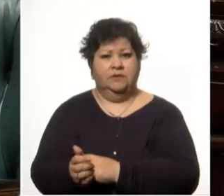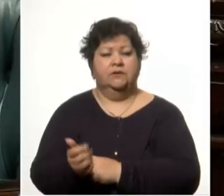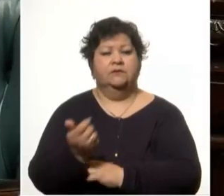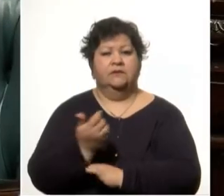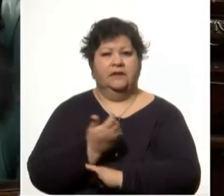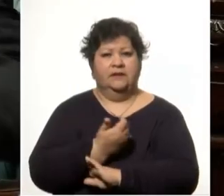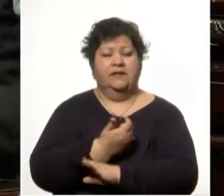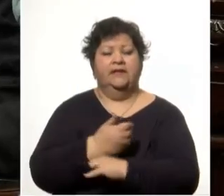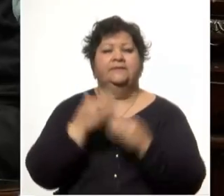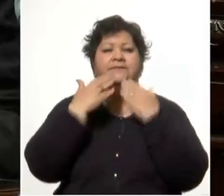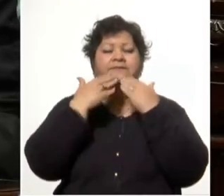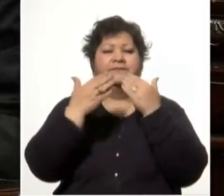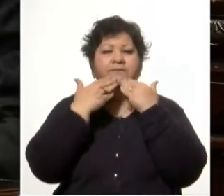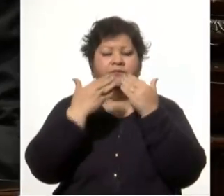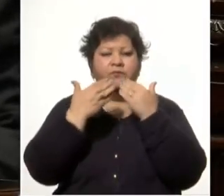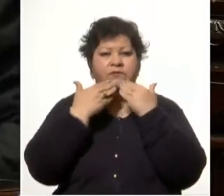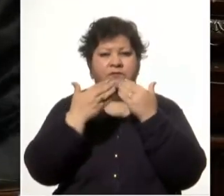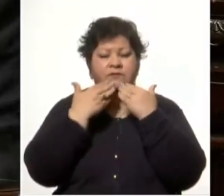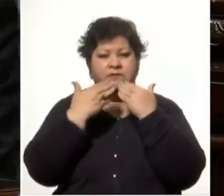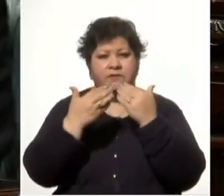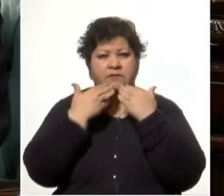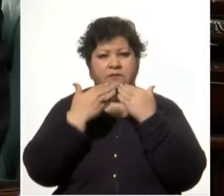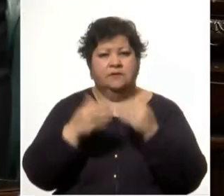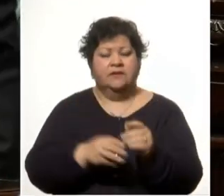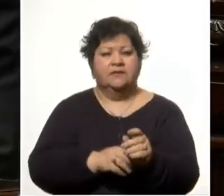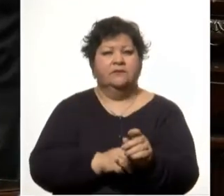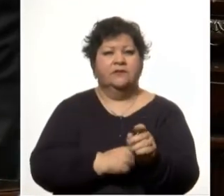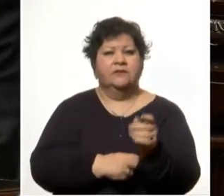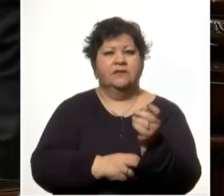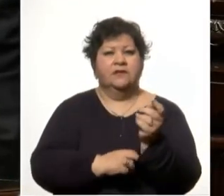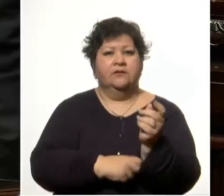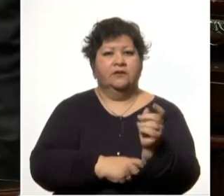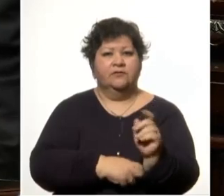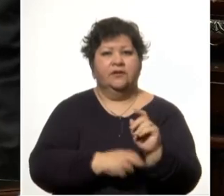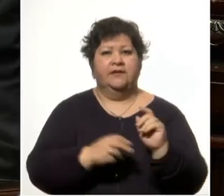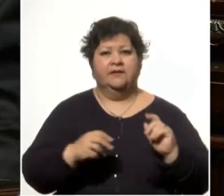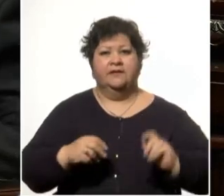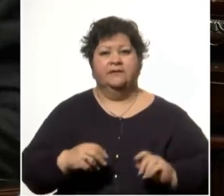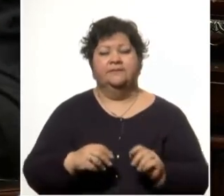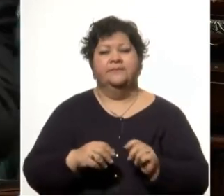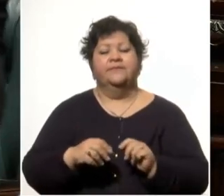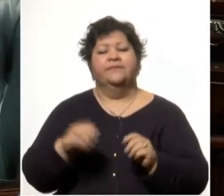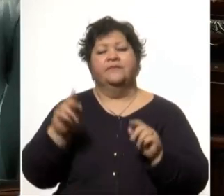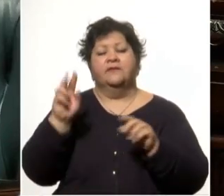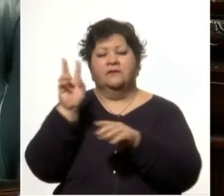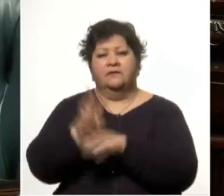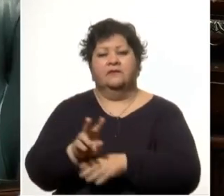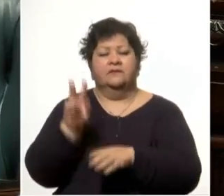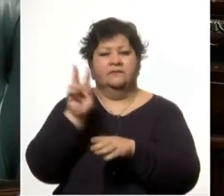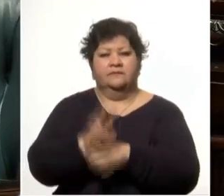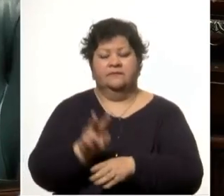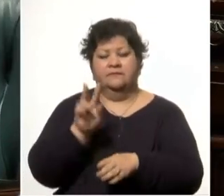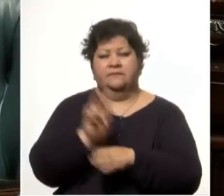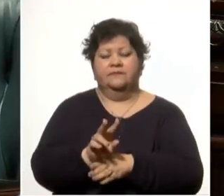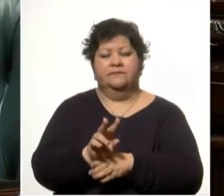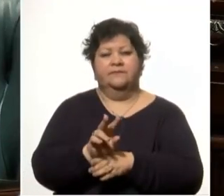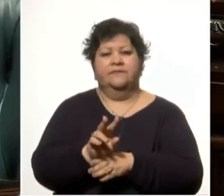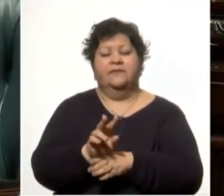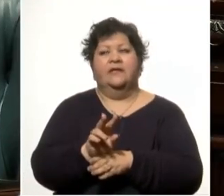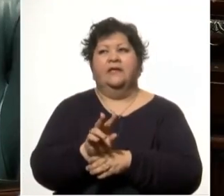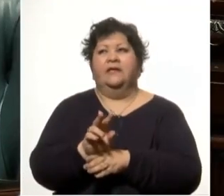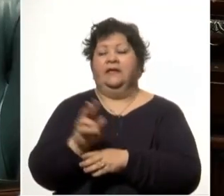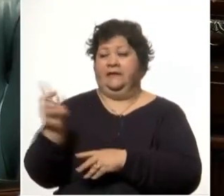Muchas gracias, señora Presidenta. El pasado 2 de marzo, en ocasión de la visita del señor Presidente de la República a la Asamblea